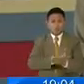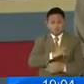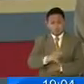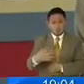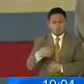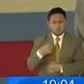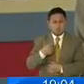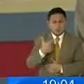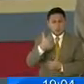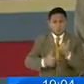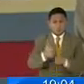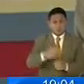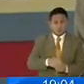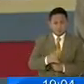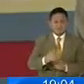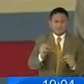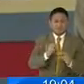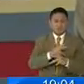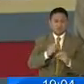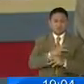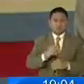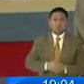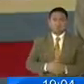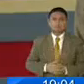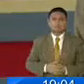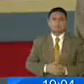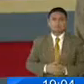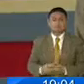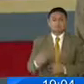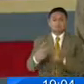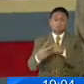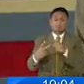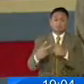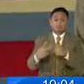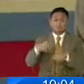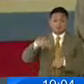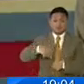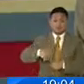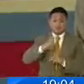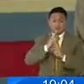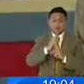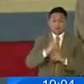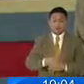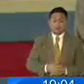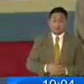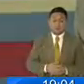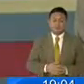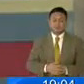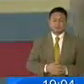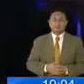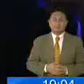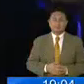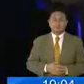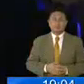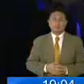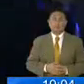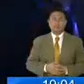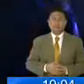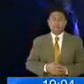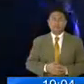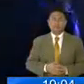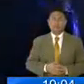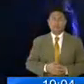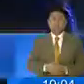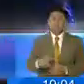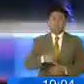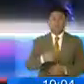criticó a los presidenciables a través de su cuenta de Twitter. Dos de los candidatos le respondieron en vivo. Durante la transmisión en